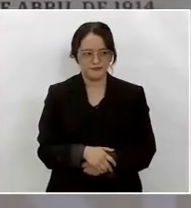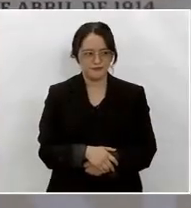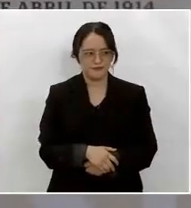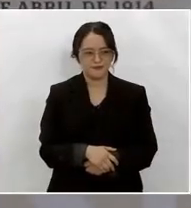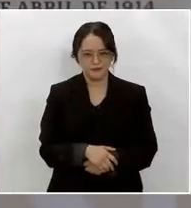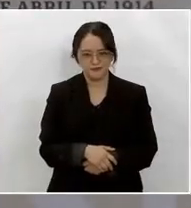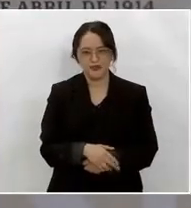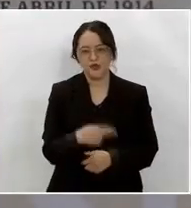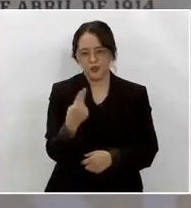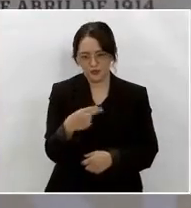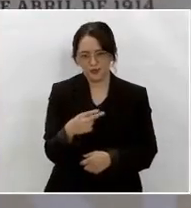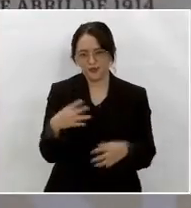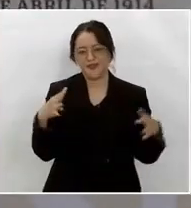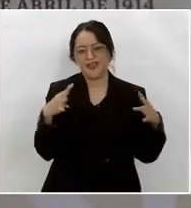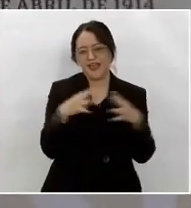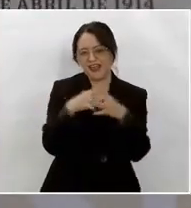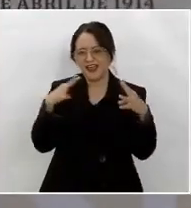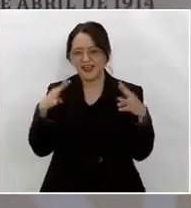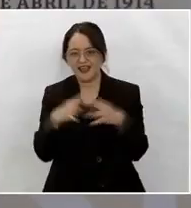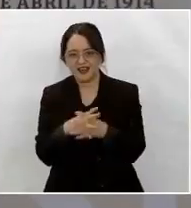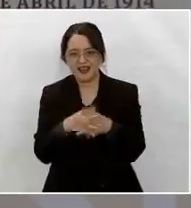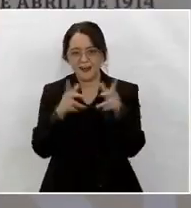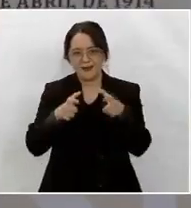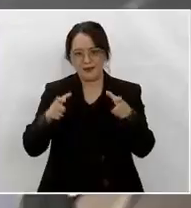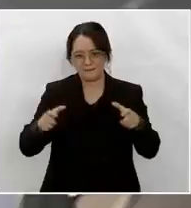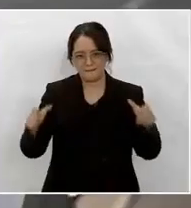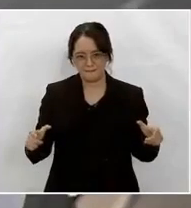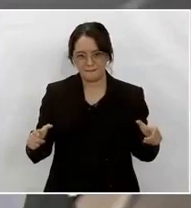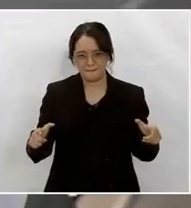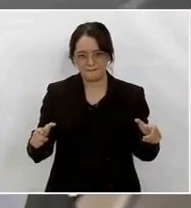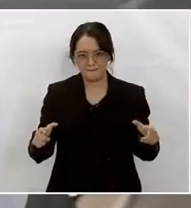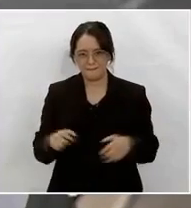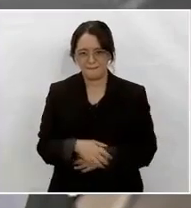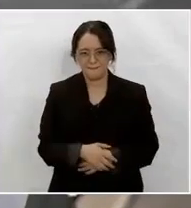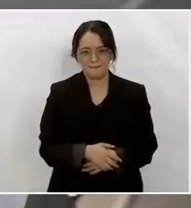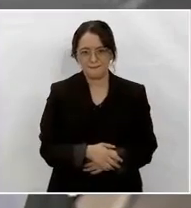como la guerra de los pasteles. Y luego,